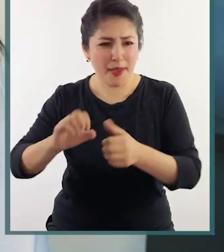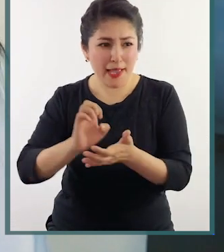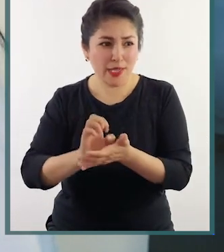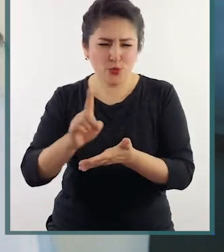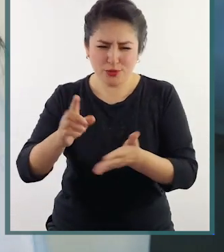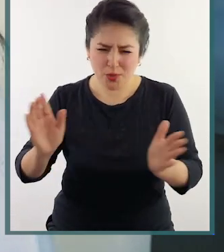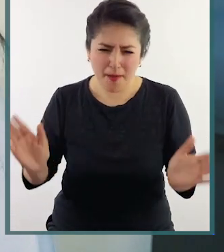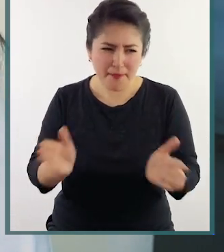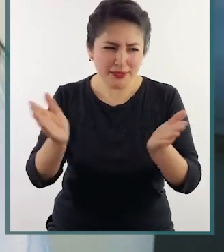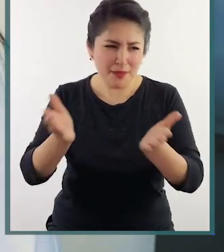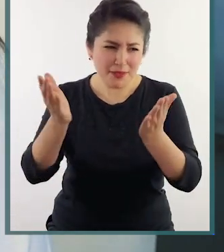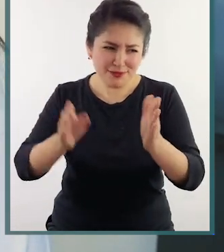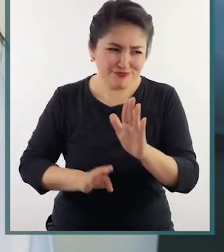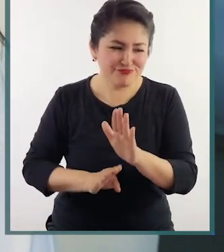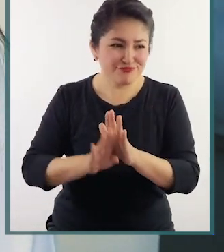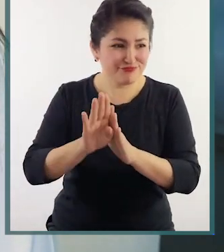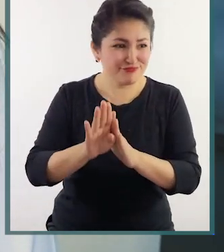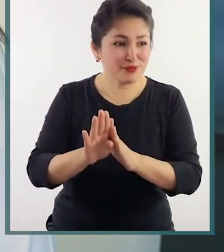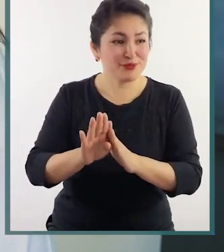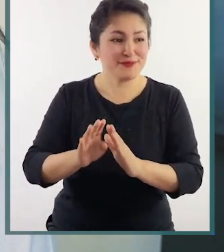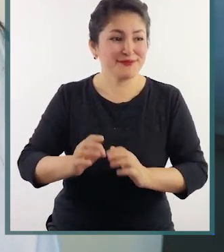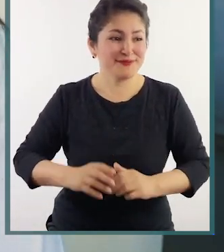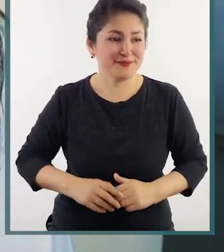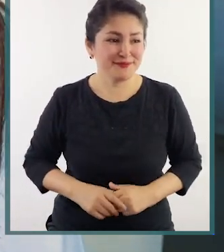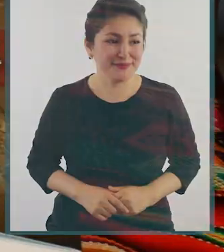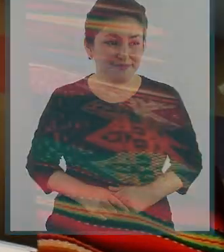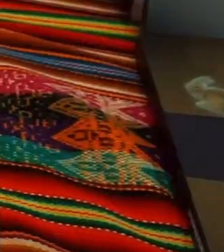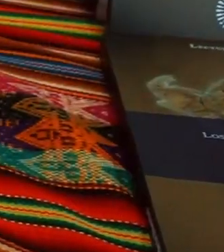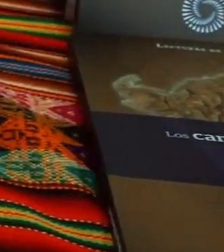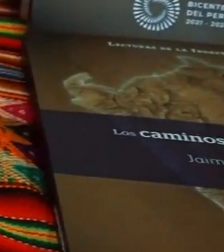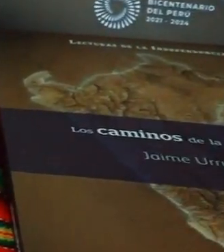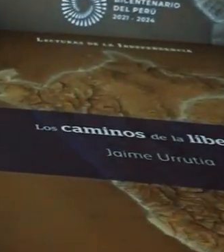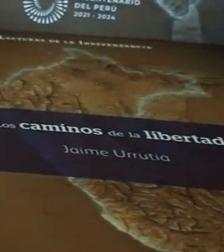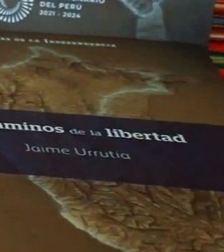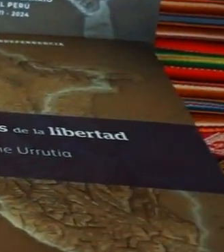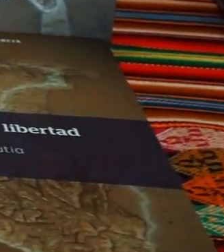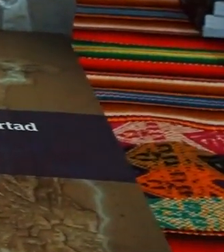por la educación que estamos impulsando desde el Pacto Social por la Educación.